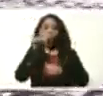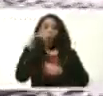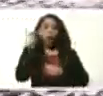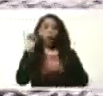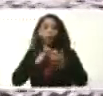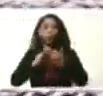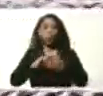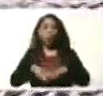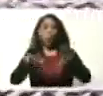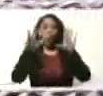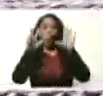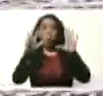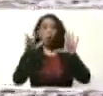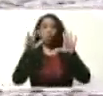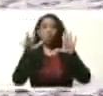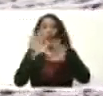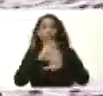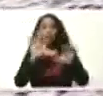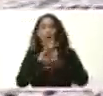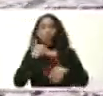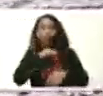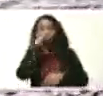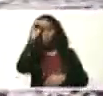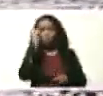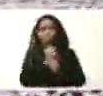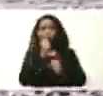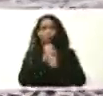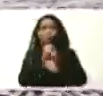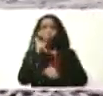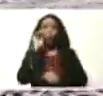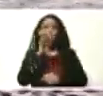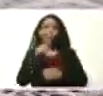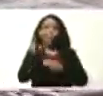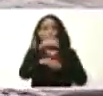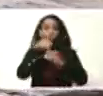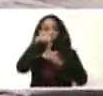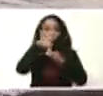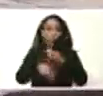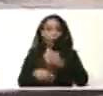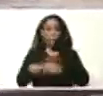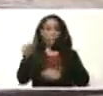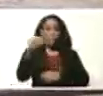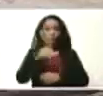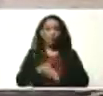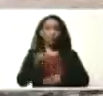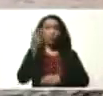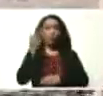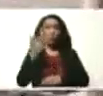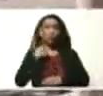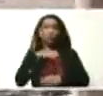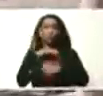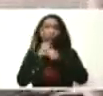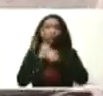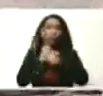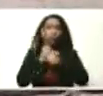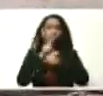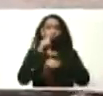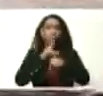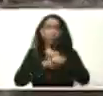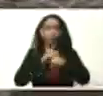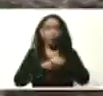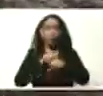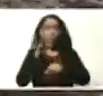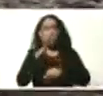8. Y estamos ya trabajando en los 4 pozos más importantes. Así que esperamos que en un lapso de